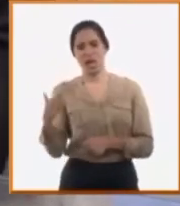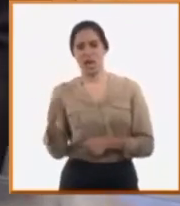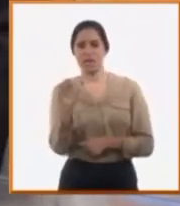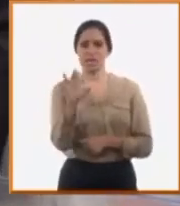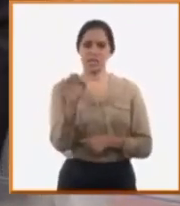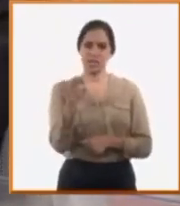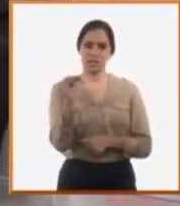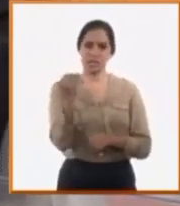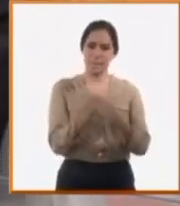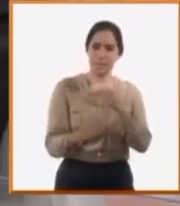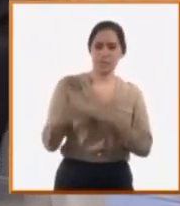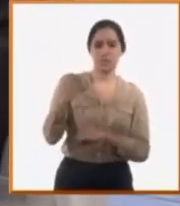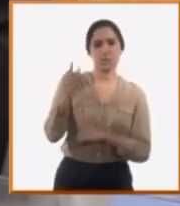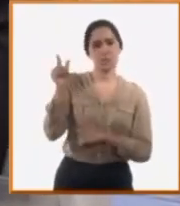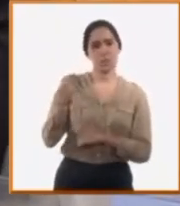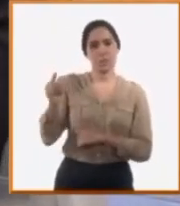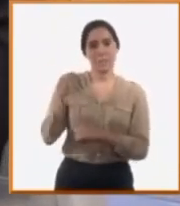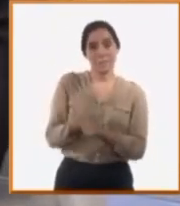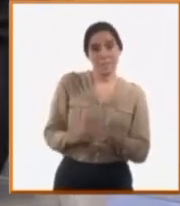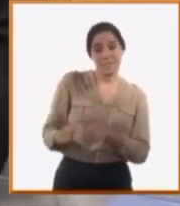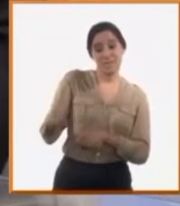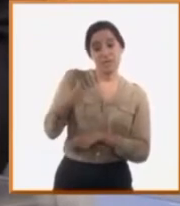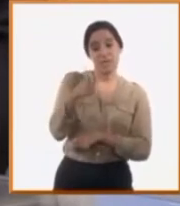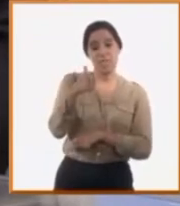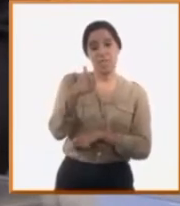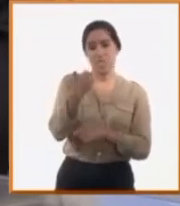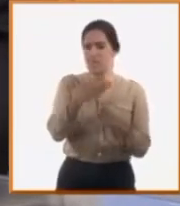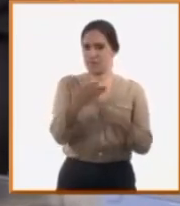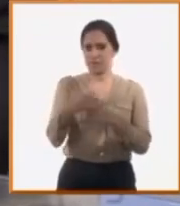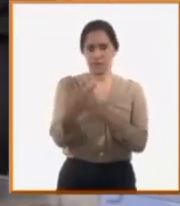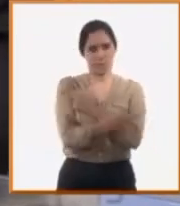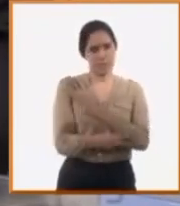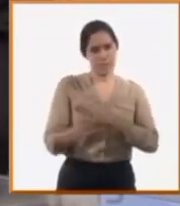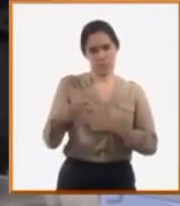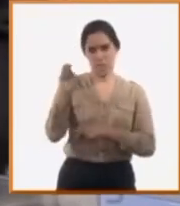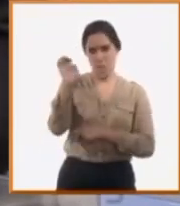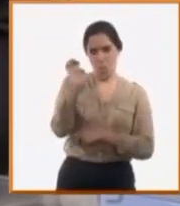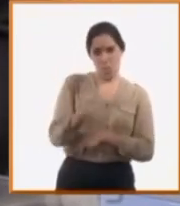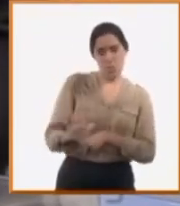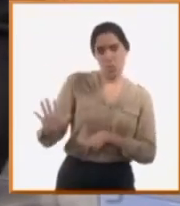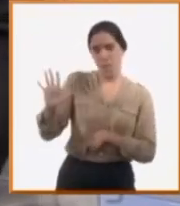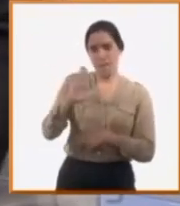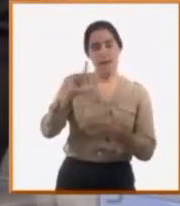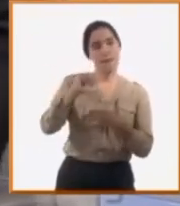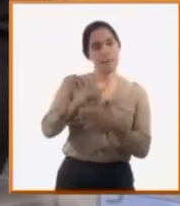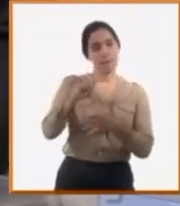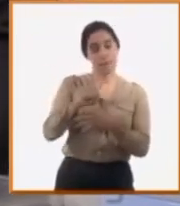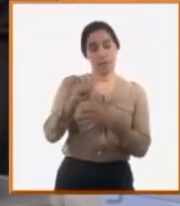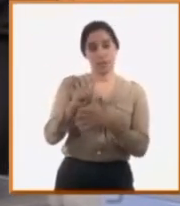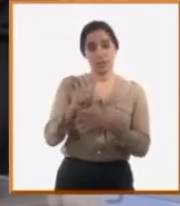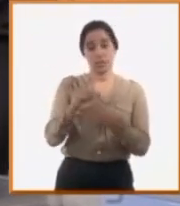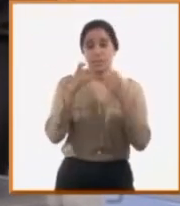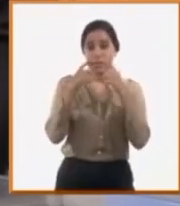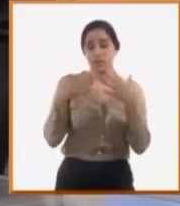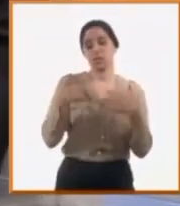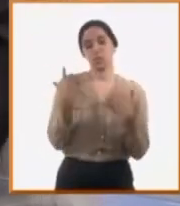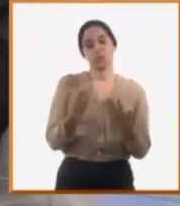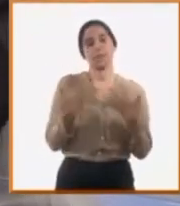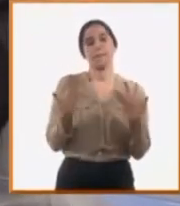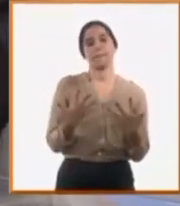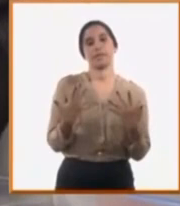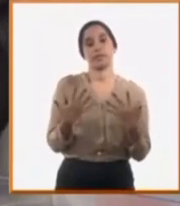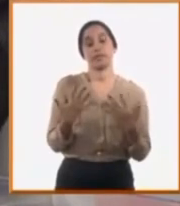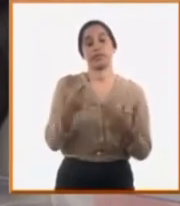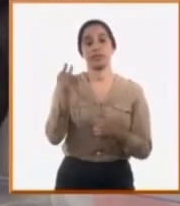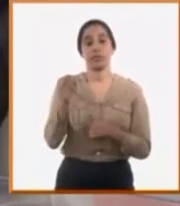presidentes de consejo de rectores de diversos países de Europa de Asia y de América Latina fundamentalmente Aunque siempre tenemos representación de